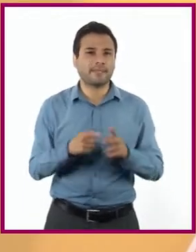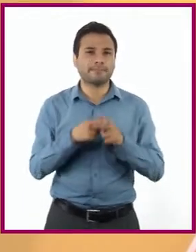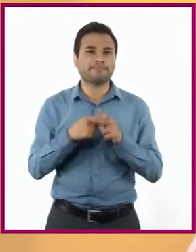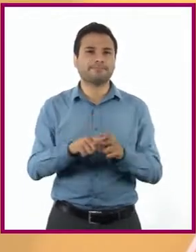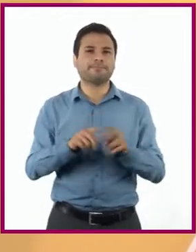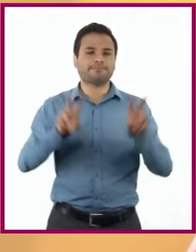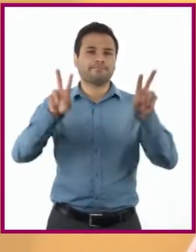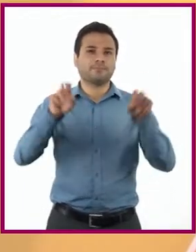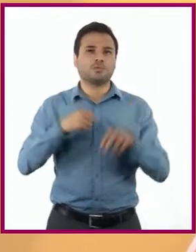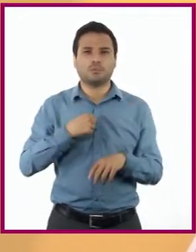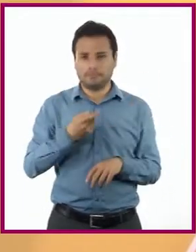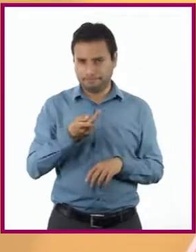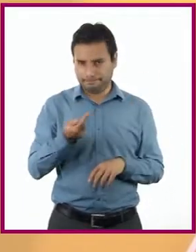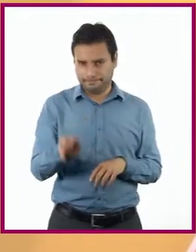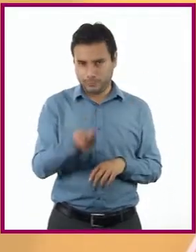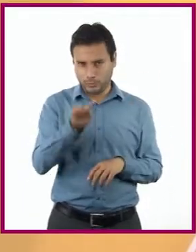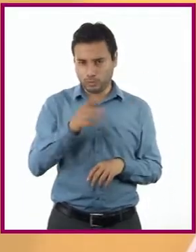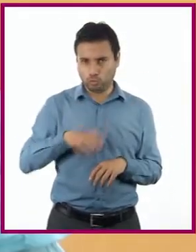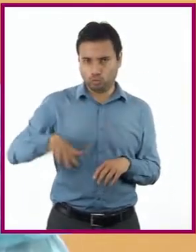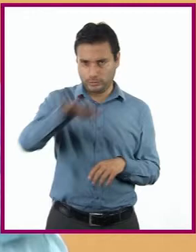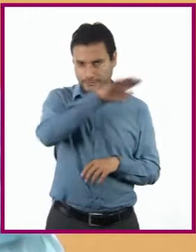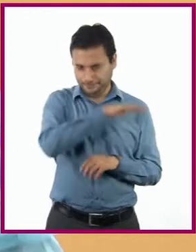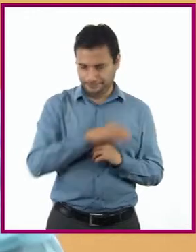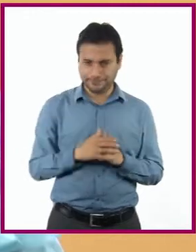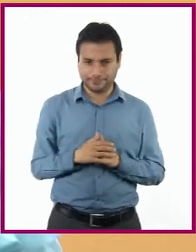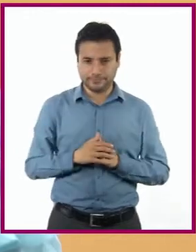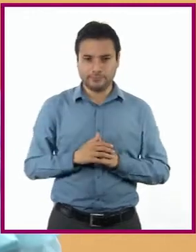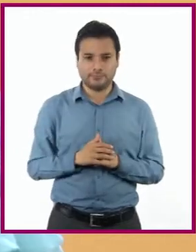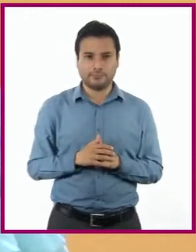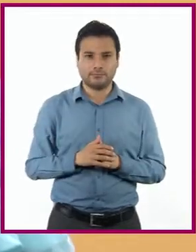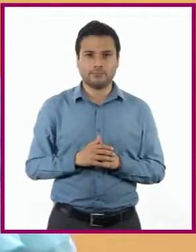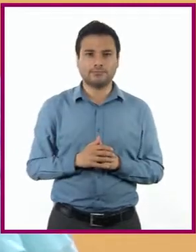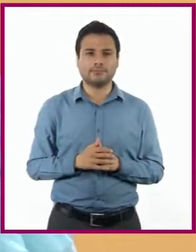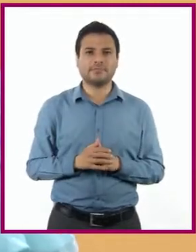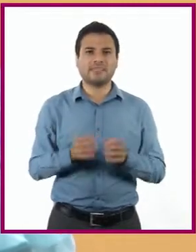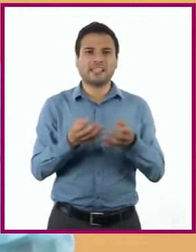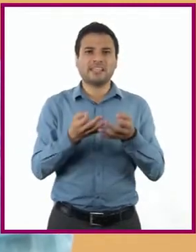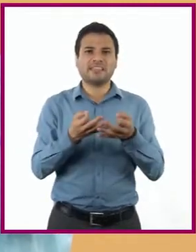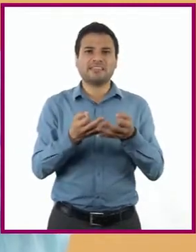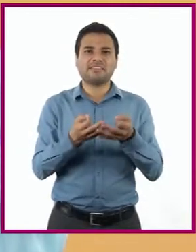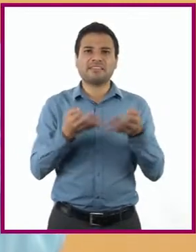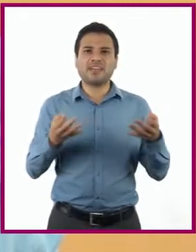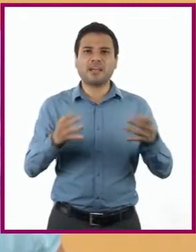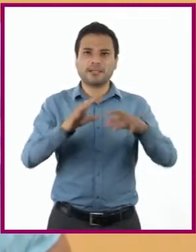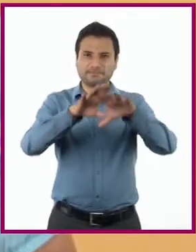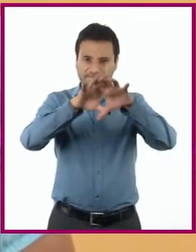haré una pregunta a todas y todos. ¿Qué forma tiene la Tierra?